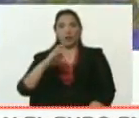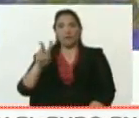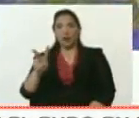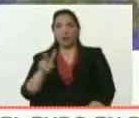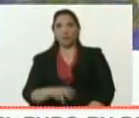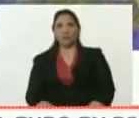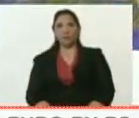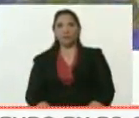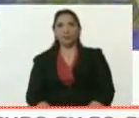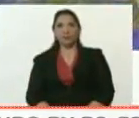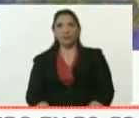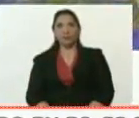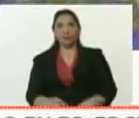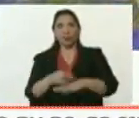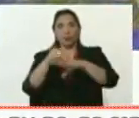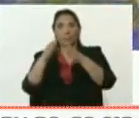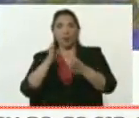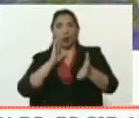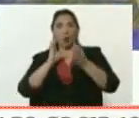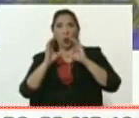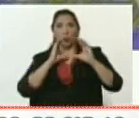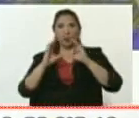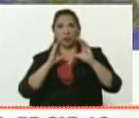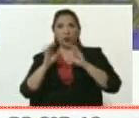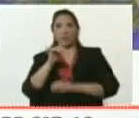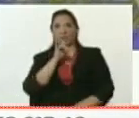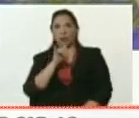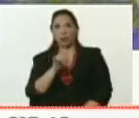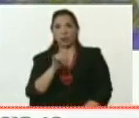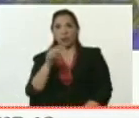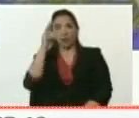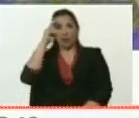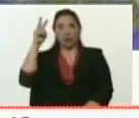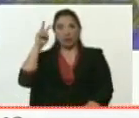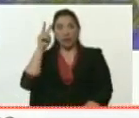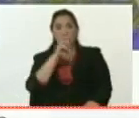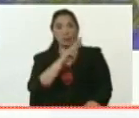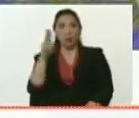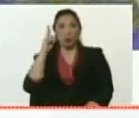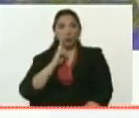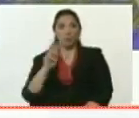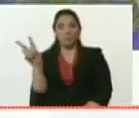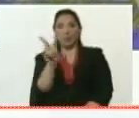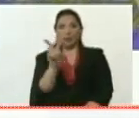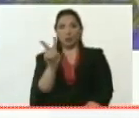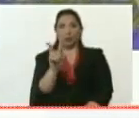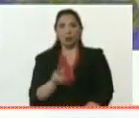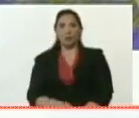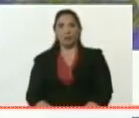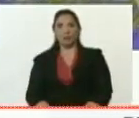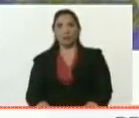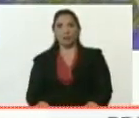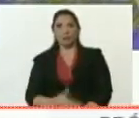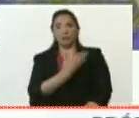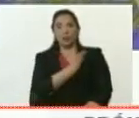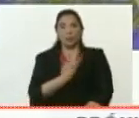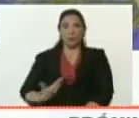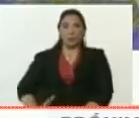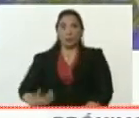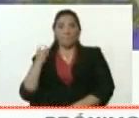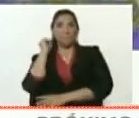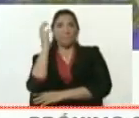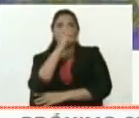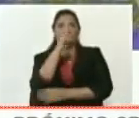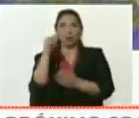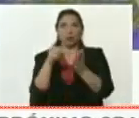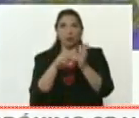Venezuela, ministra de Comunicación e Información, canciller de la República Bolivariana de Venezuela, presidenta de la Asamblea